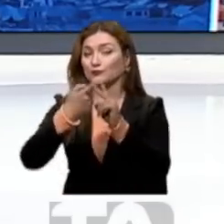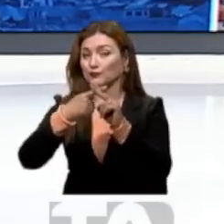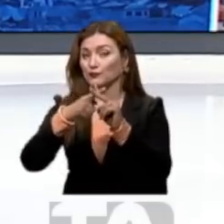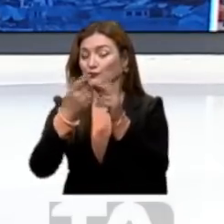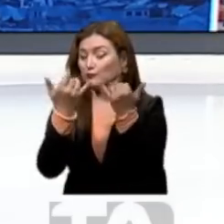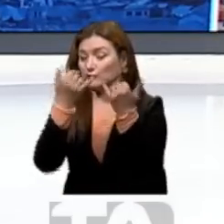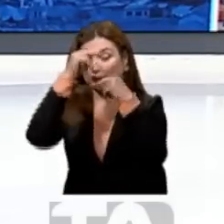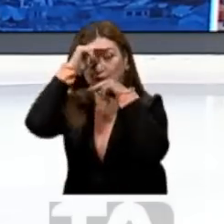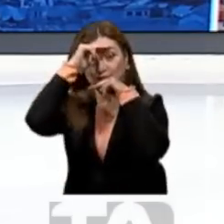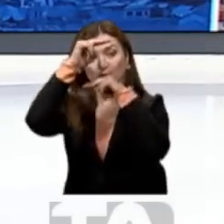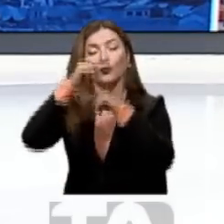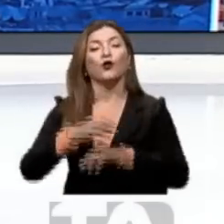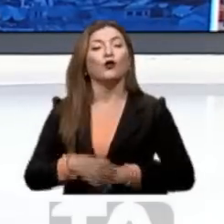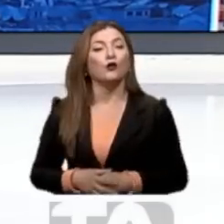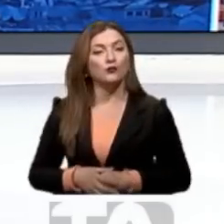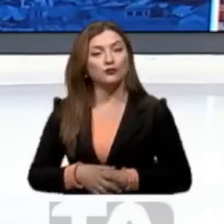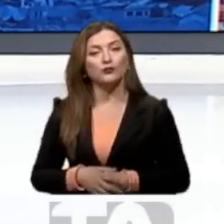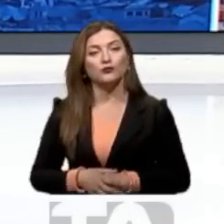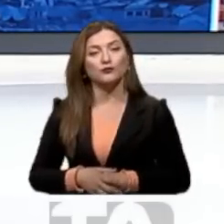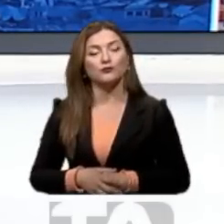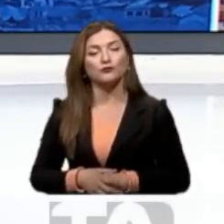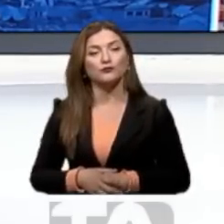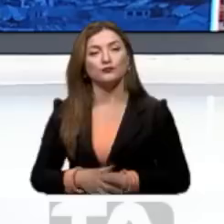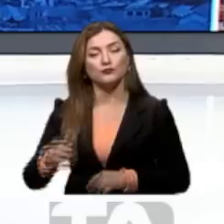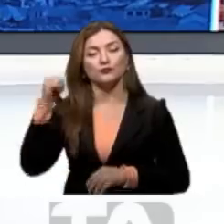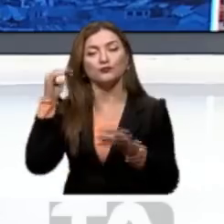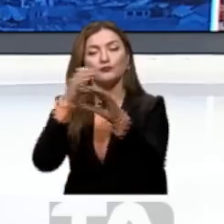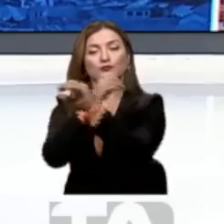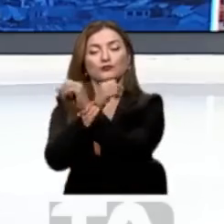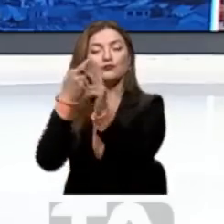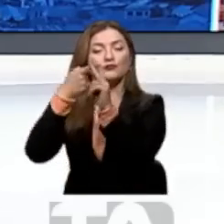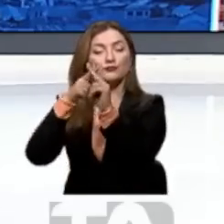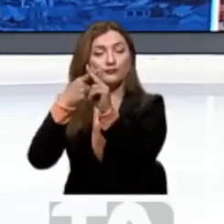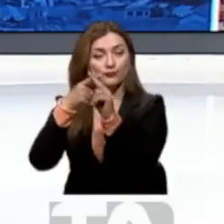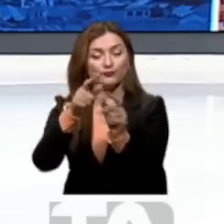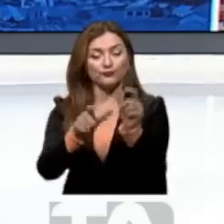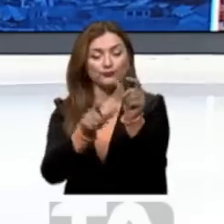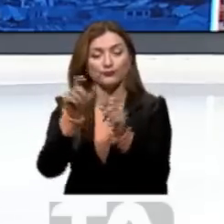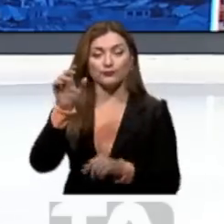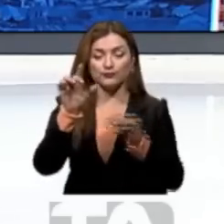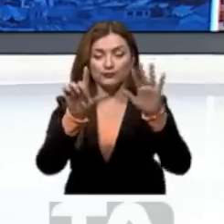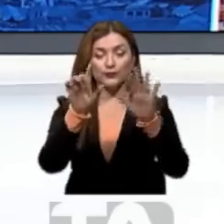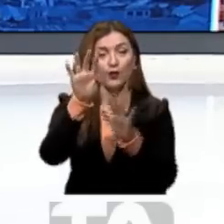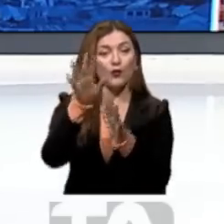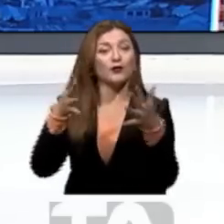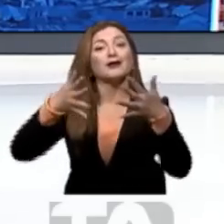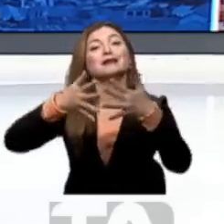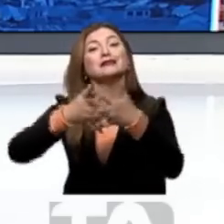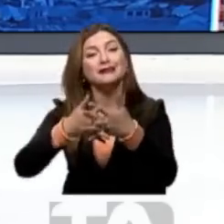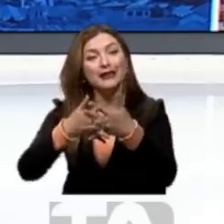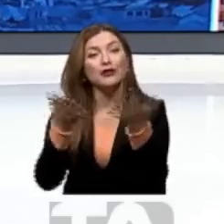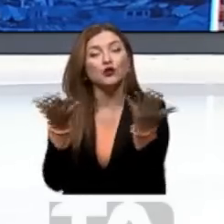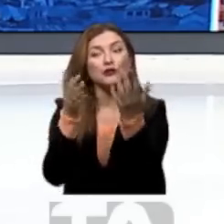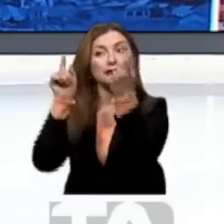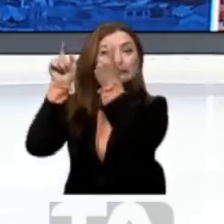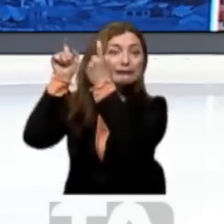iniciar este noticiero con una noticia que, bueno, empezó la noche de ayer, y es que 74 personas se quedaron atrapadas en el teleférico y